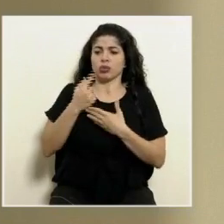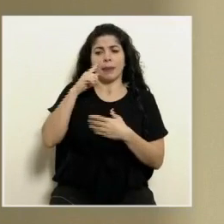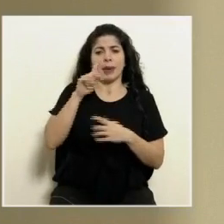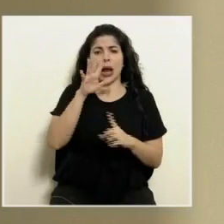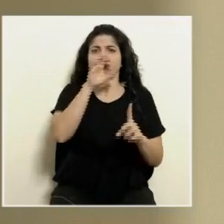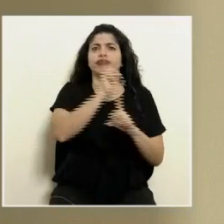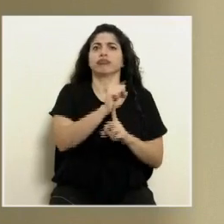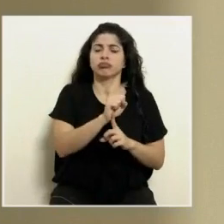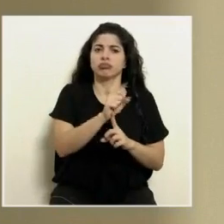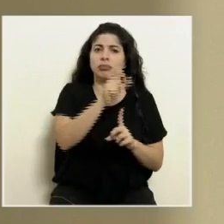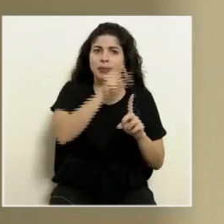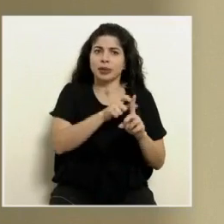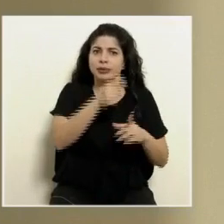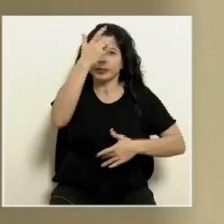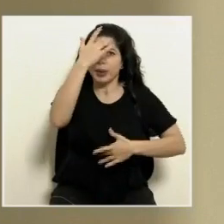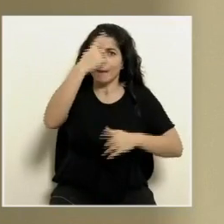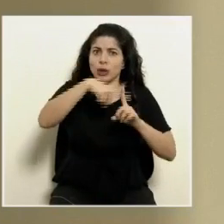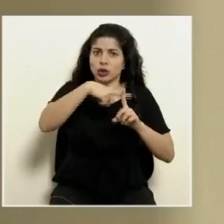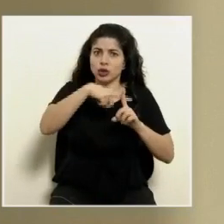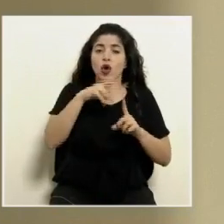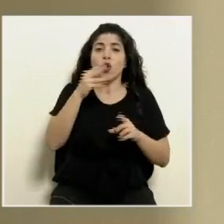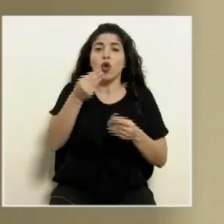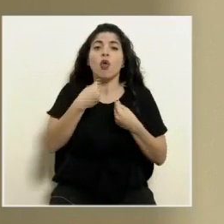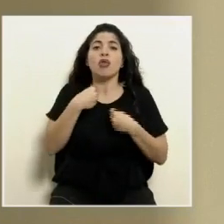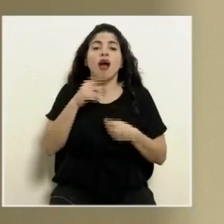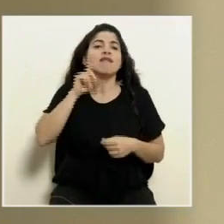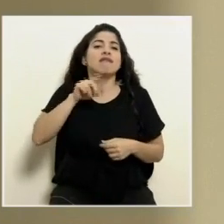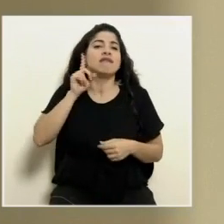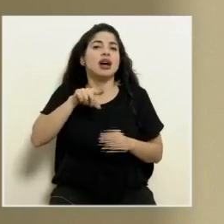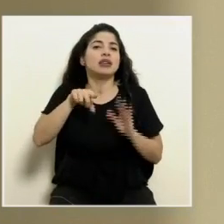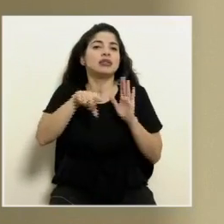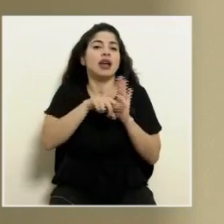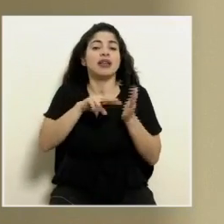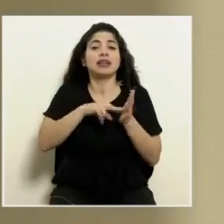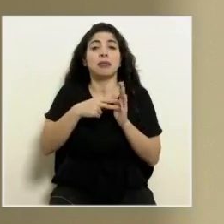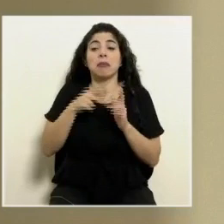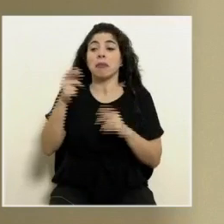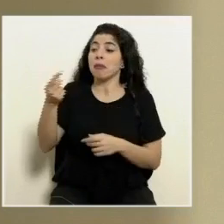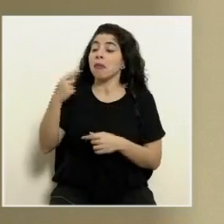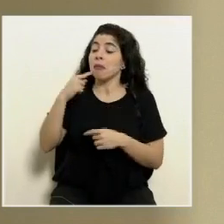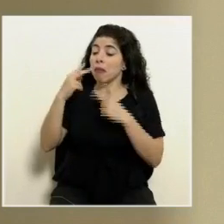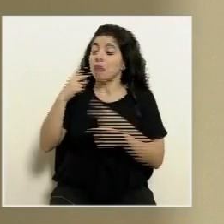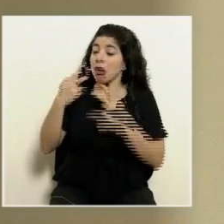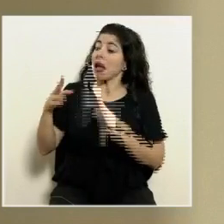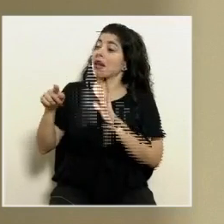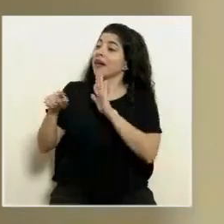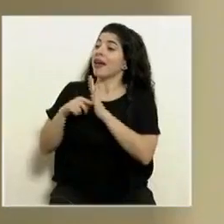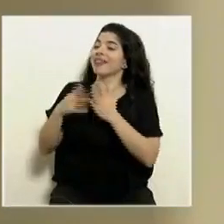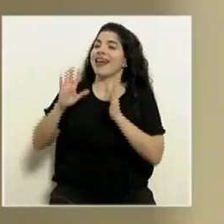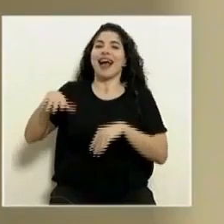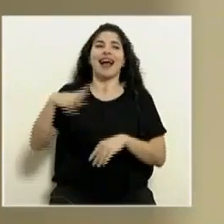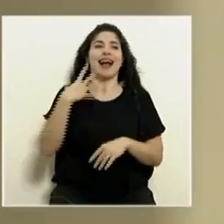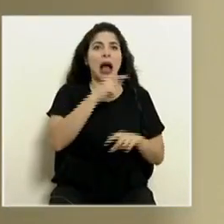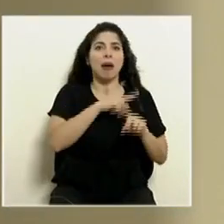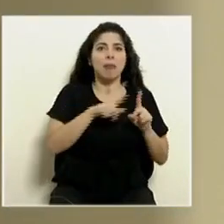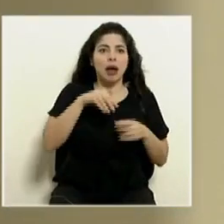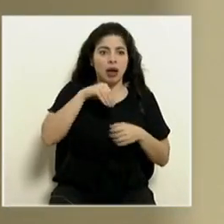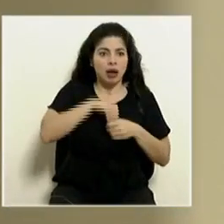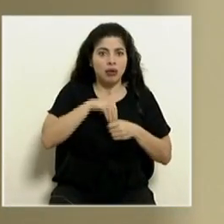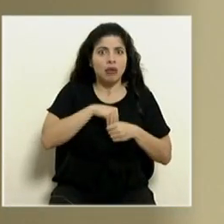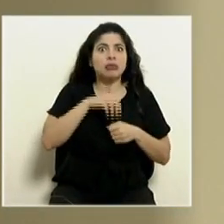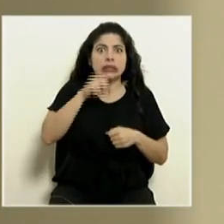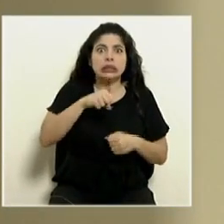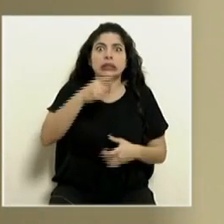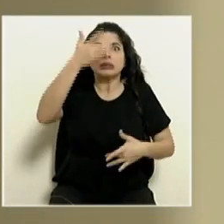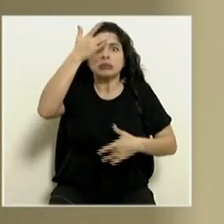verdaderamente, y que también no nos dé muchos falsos negativos, que sería gente que salga negativo pero que no, ¿verdad?, que no tiene en realidad